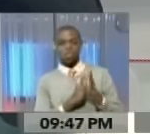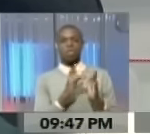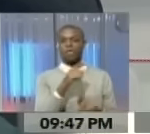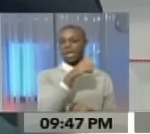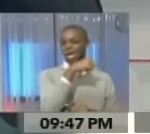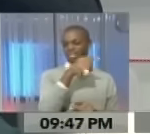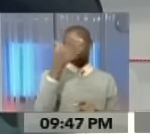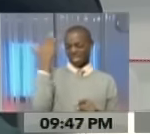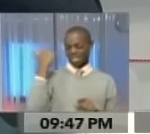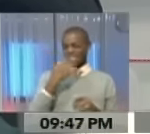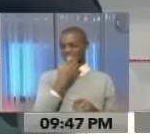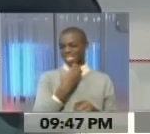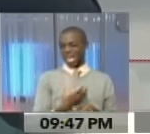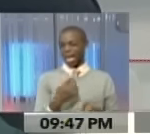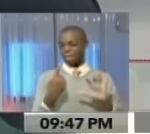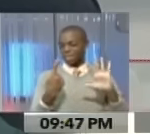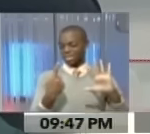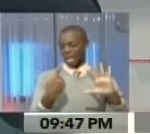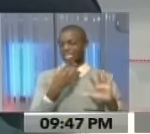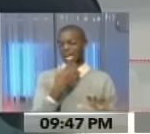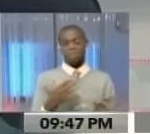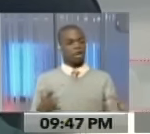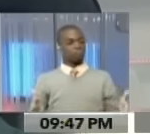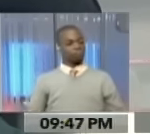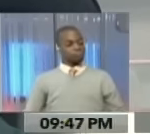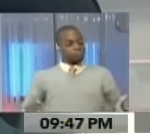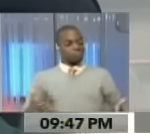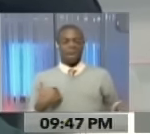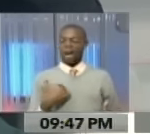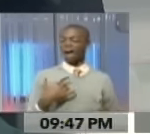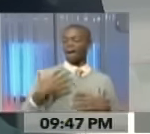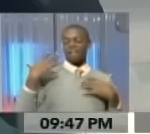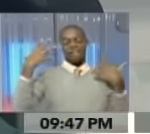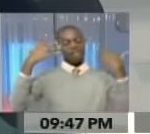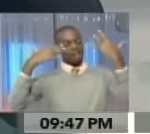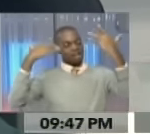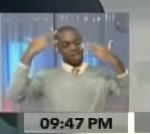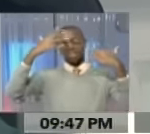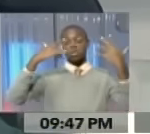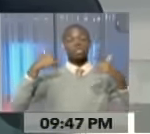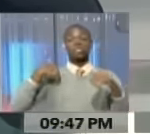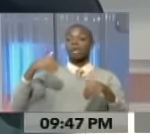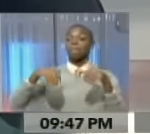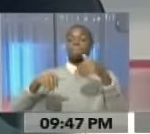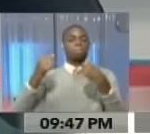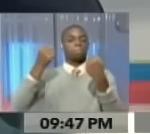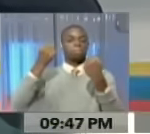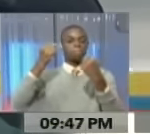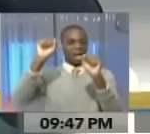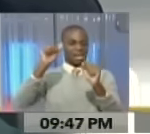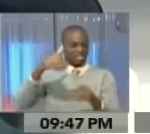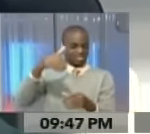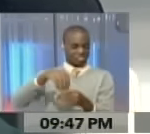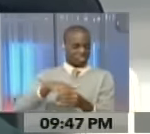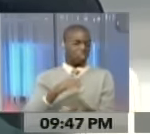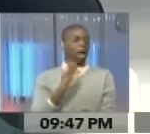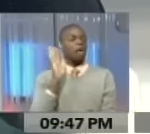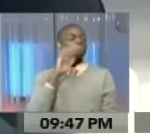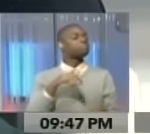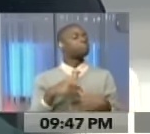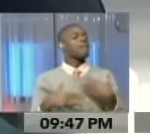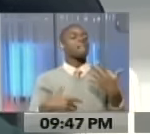entaria del 6 de diciembre Y entonces Se olvidaron del referendum revocatorio pues te acuerdas la receta de Ramos alum que incluía